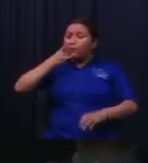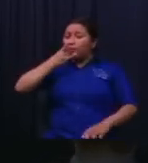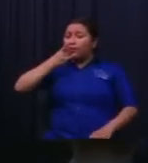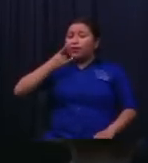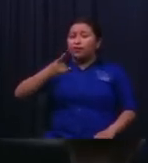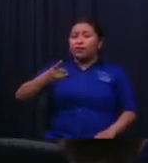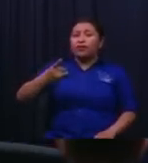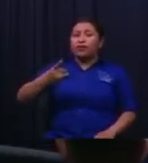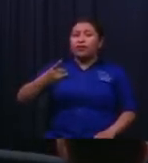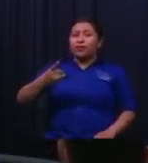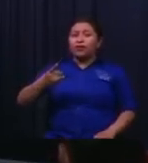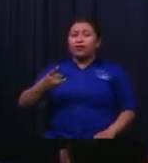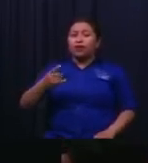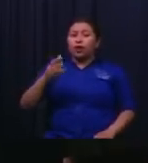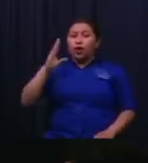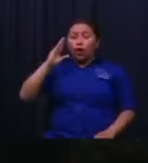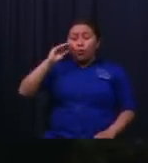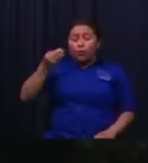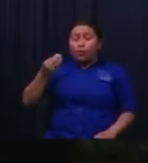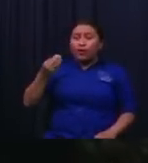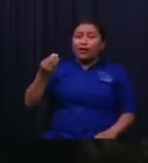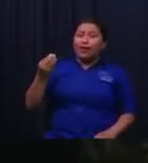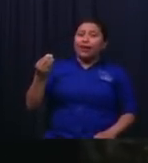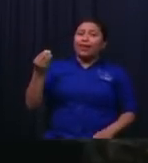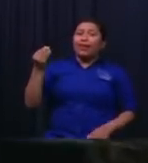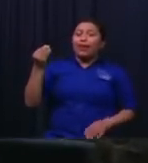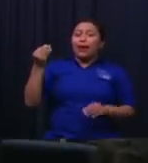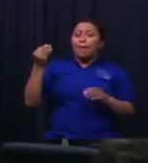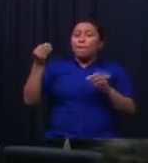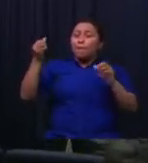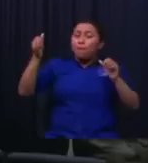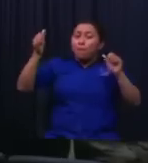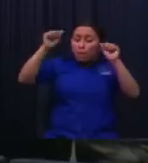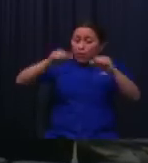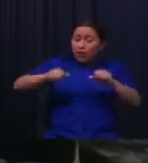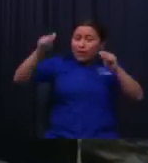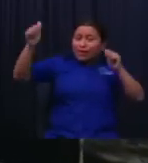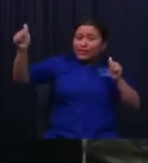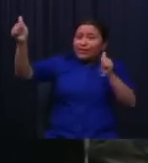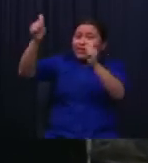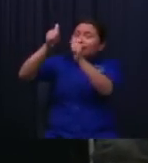El que es espiritual. El que no le echa más leña al fuego.